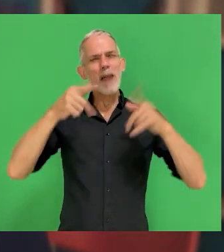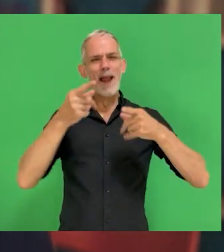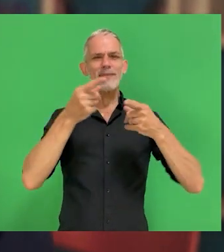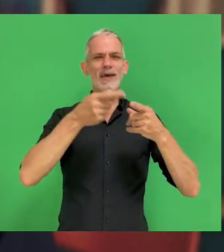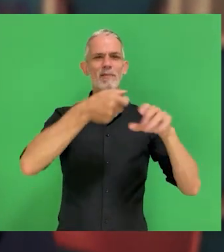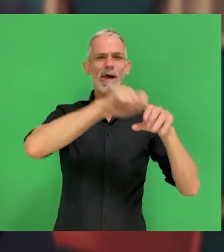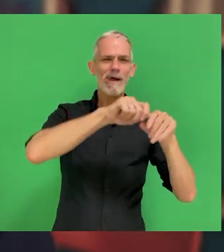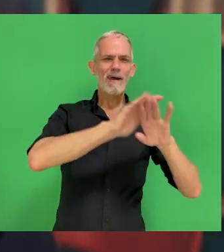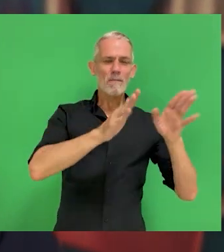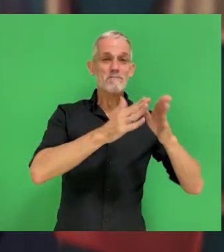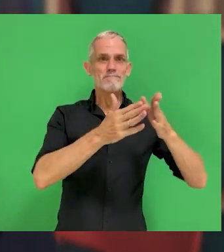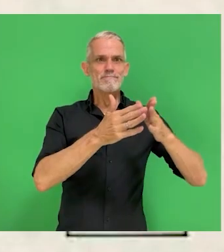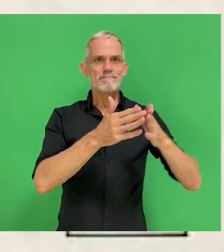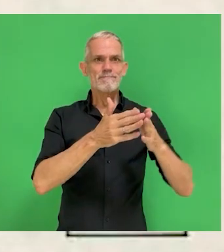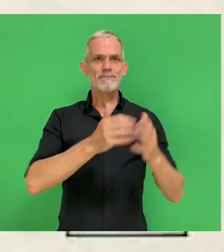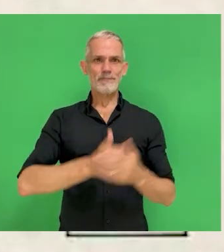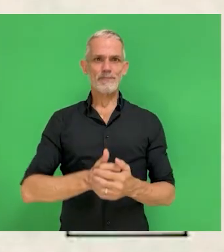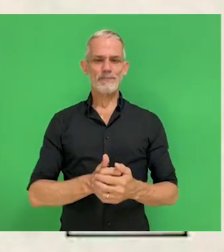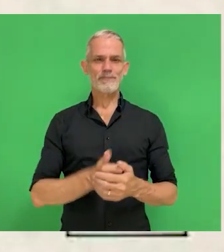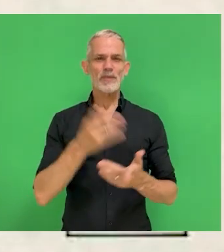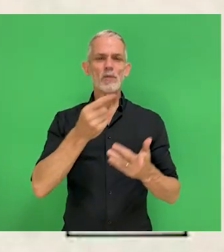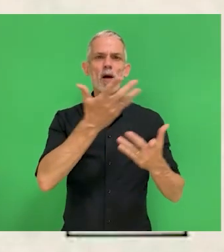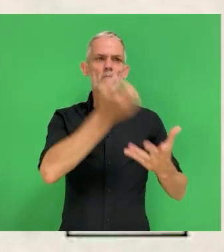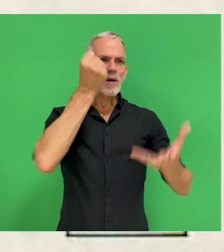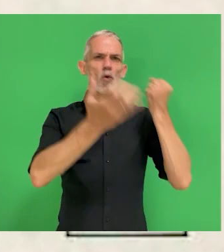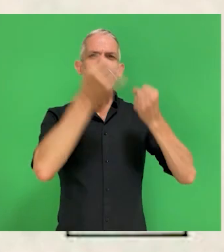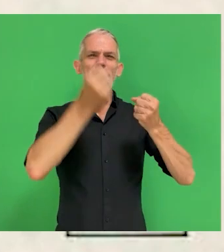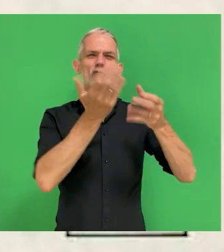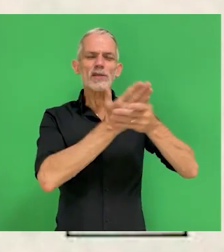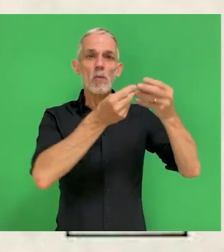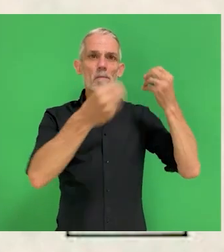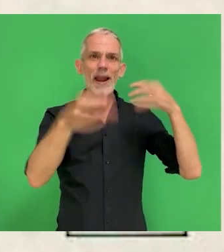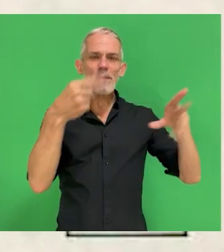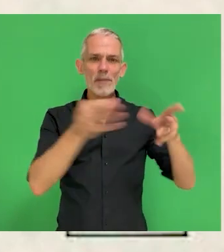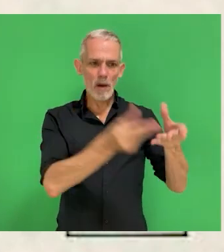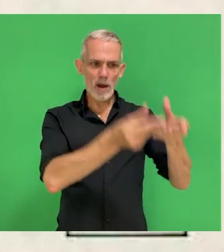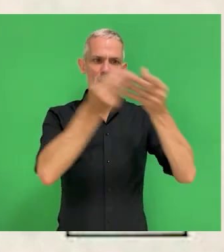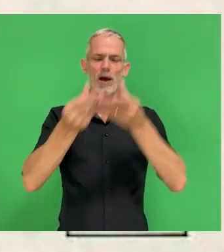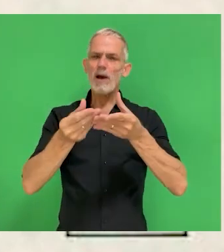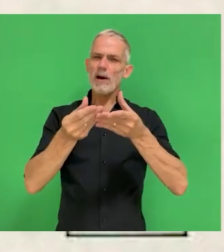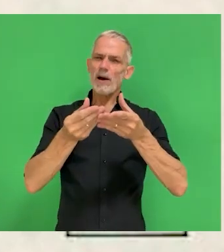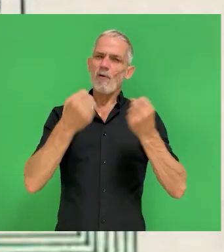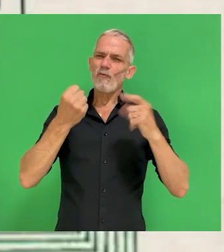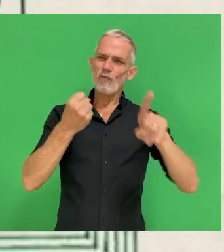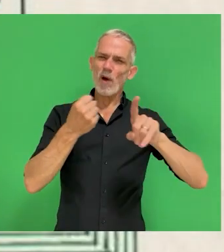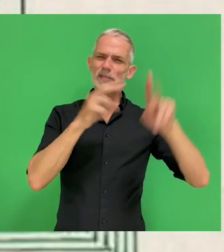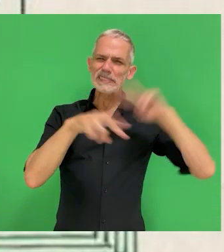política, digamos, de recuperación de archivos un poco más sólida,